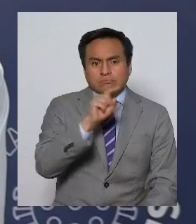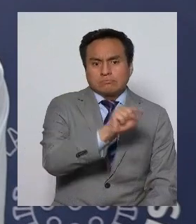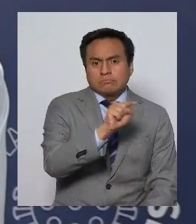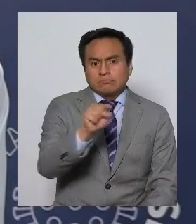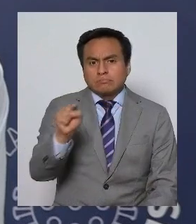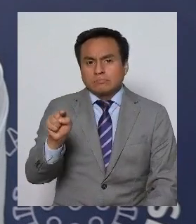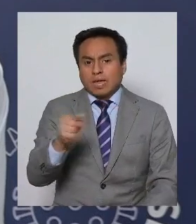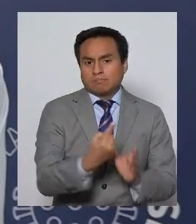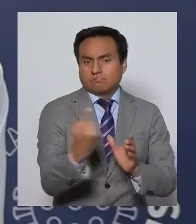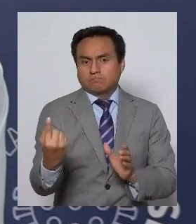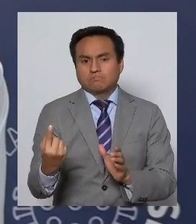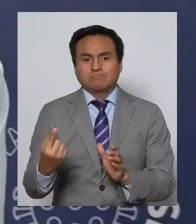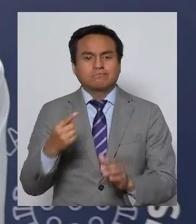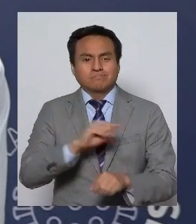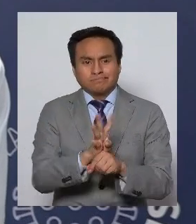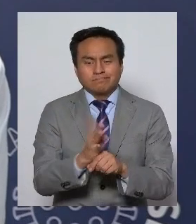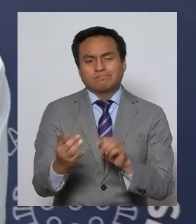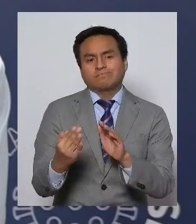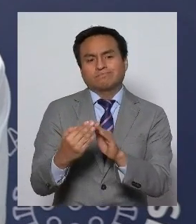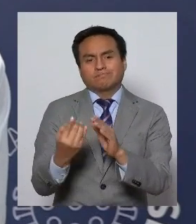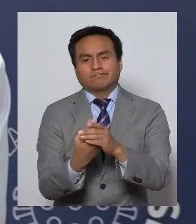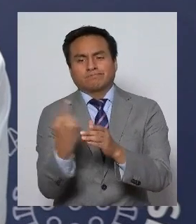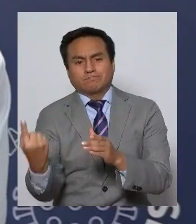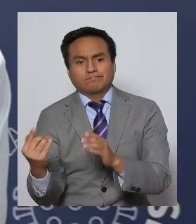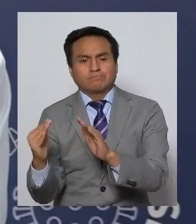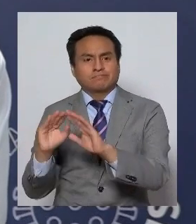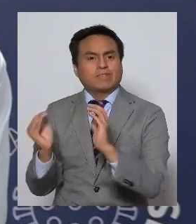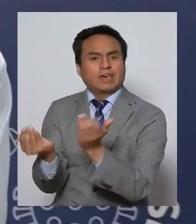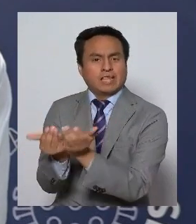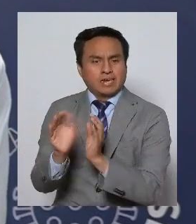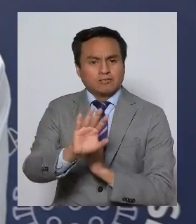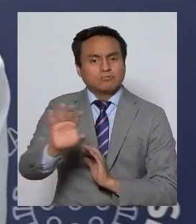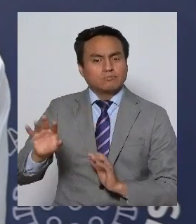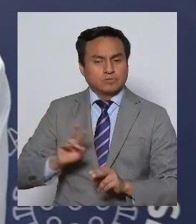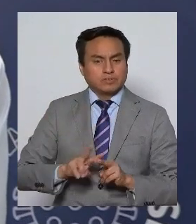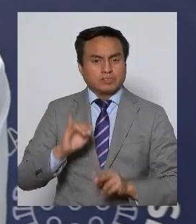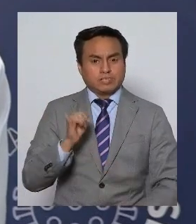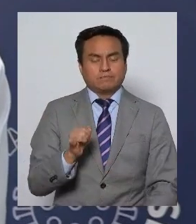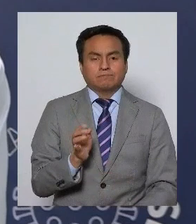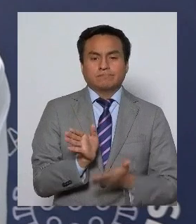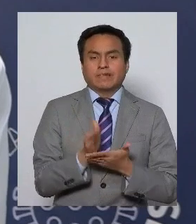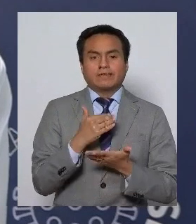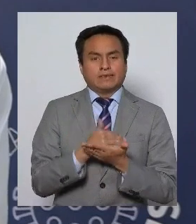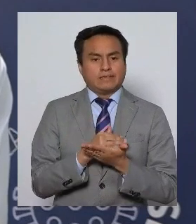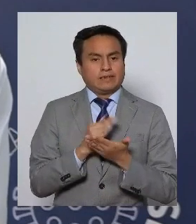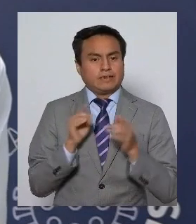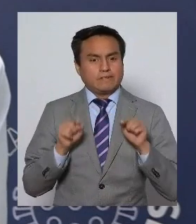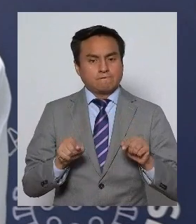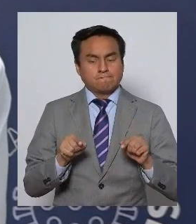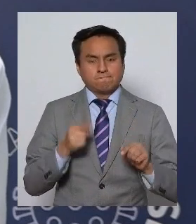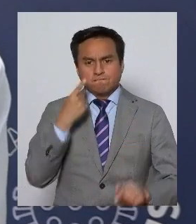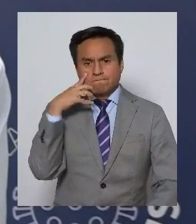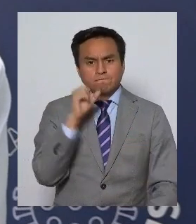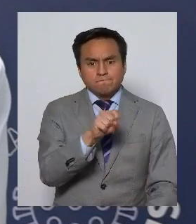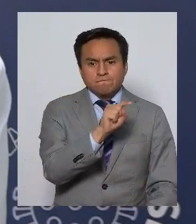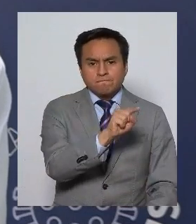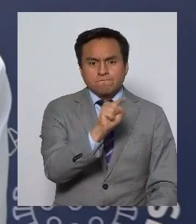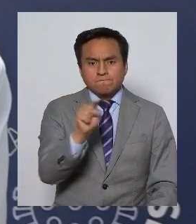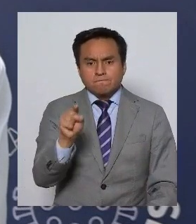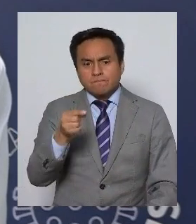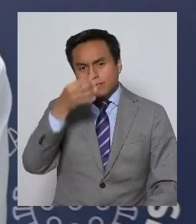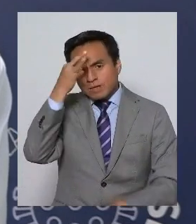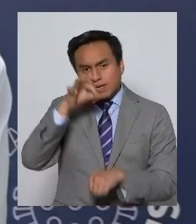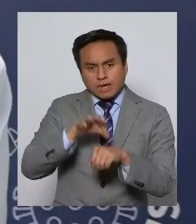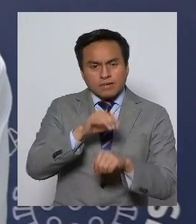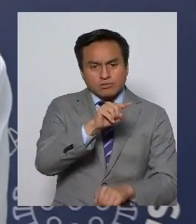y aislarlos. Y quiero hacer ver que esta estrategia de identificar